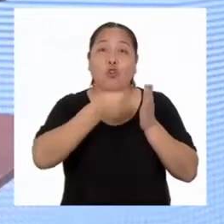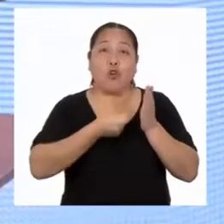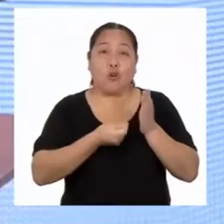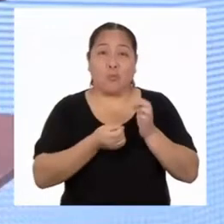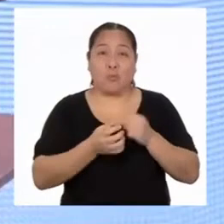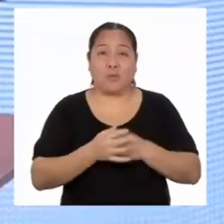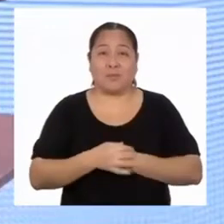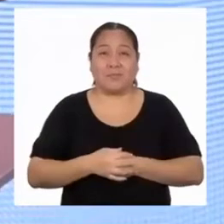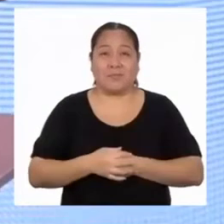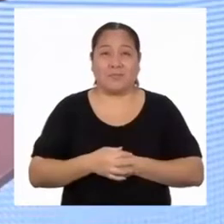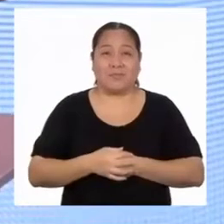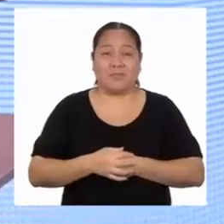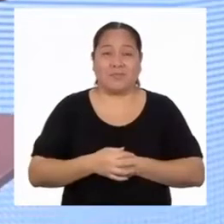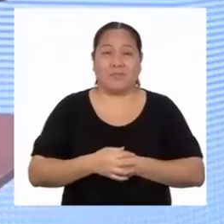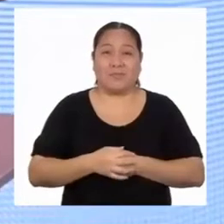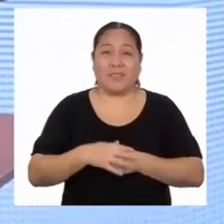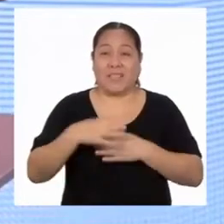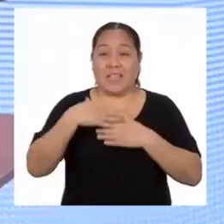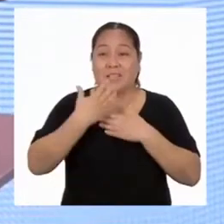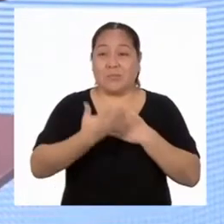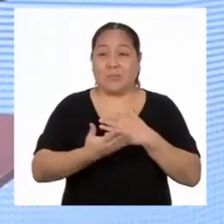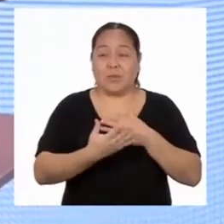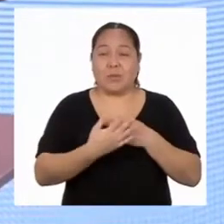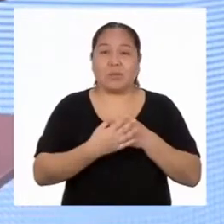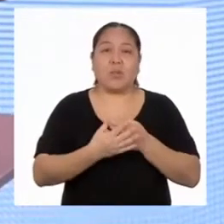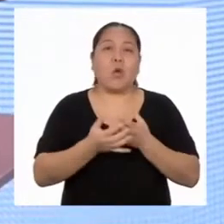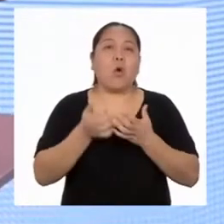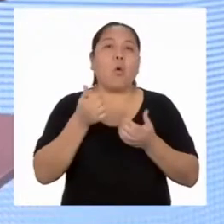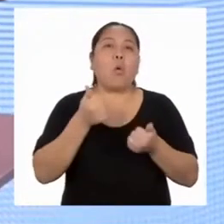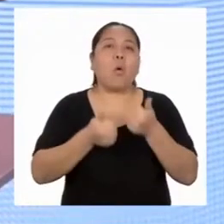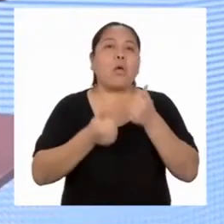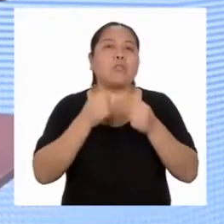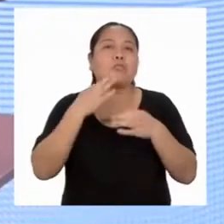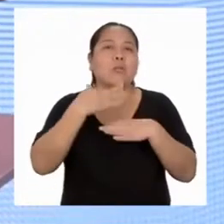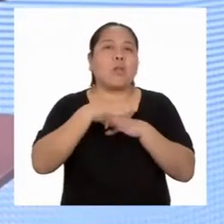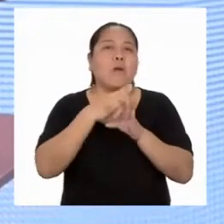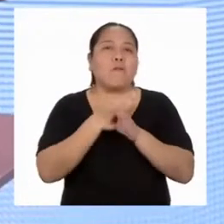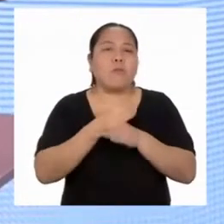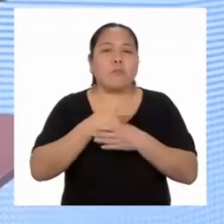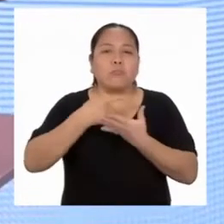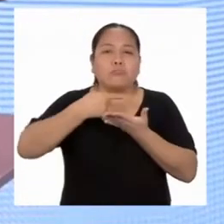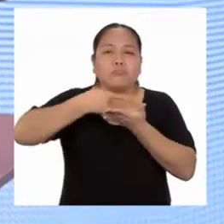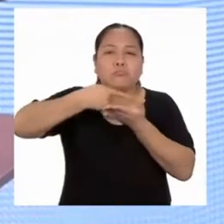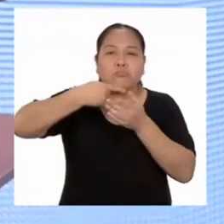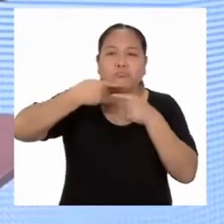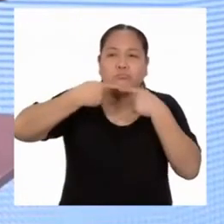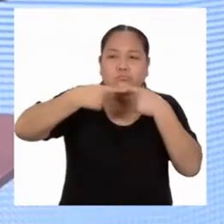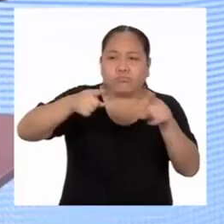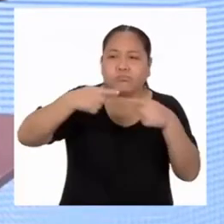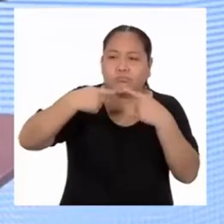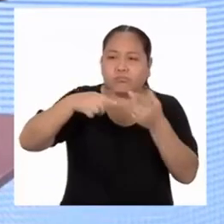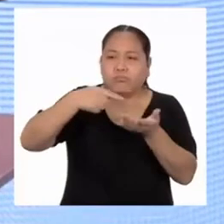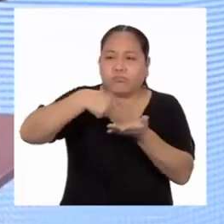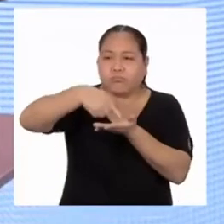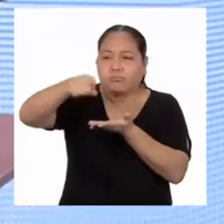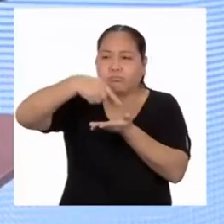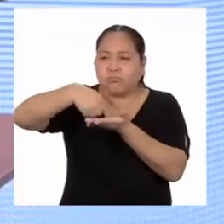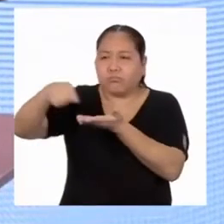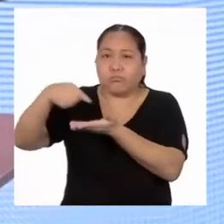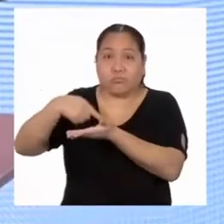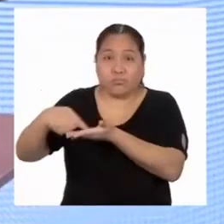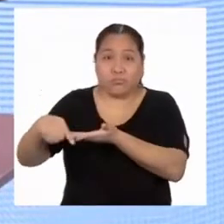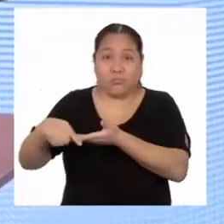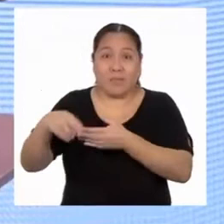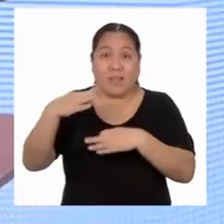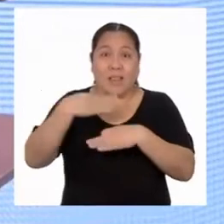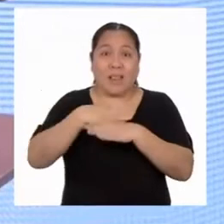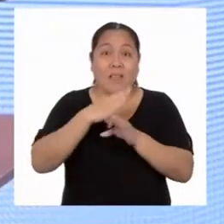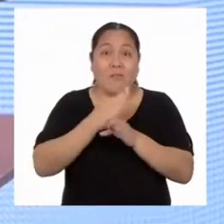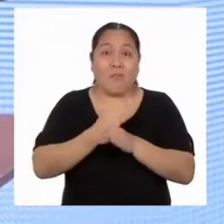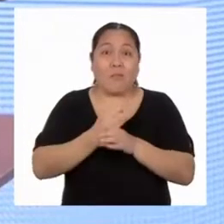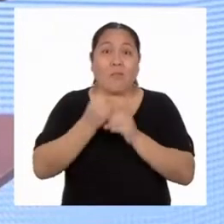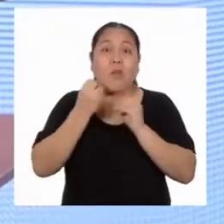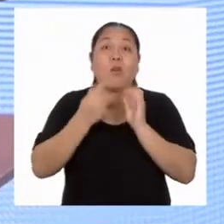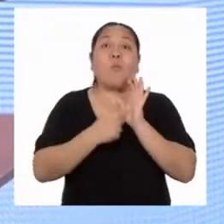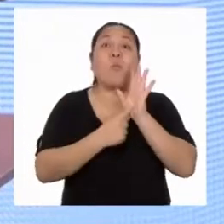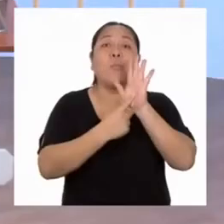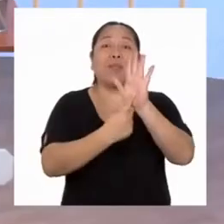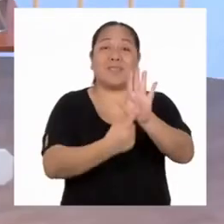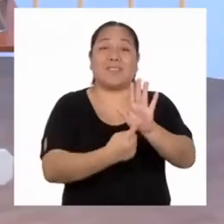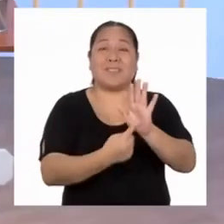Finalmente, vimos los distintos canales por los cuales podíamos publicar nuestros reglamentos y la forma en cómo los podíamos